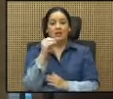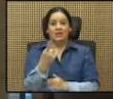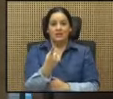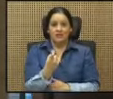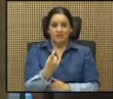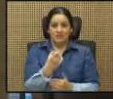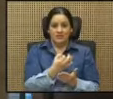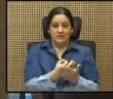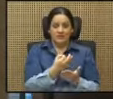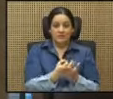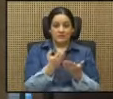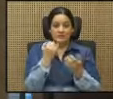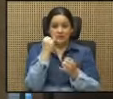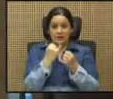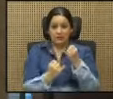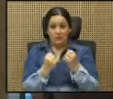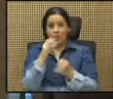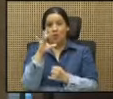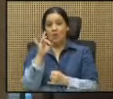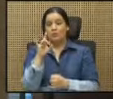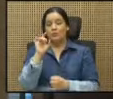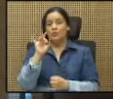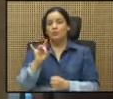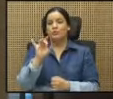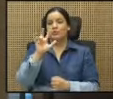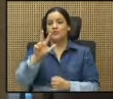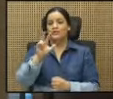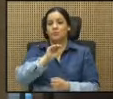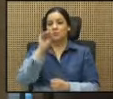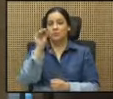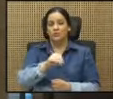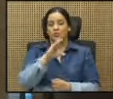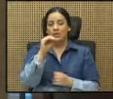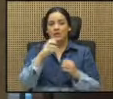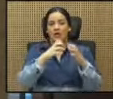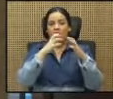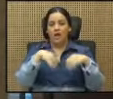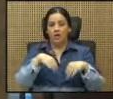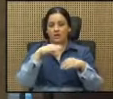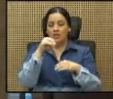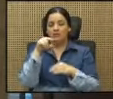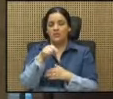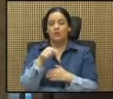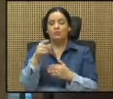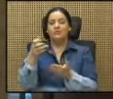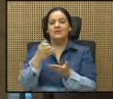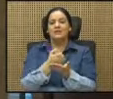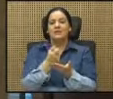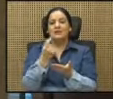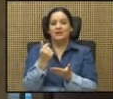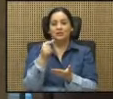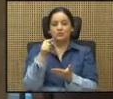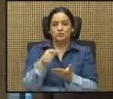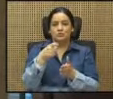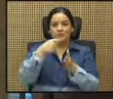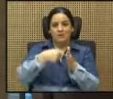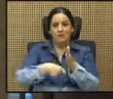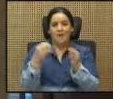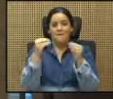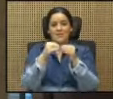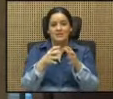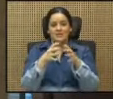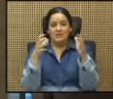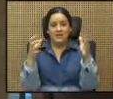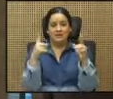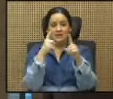en 8.3% y la caída de los ingresos tributarios fue la más grande desde la crisis de los